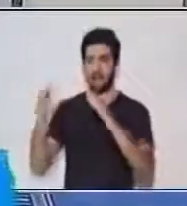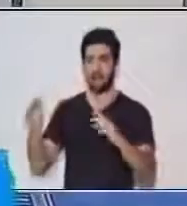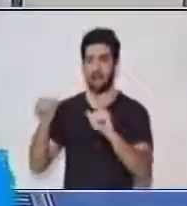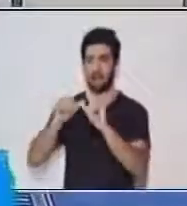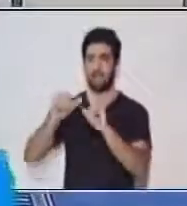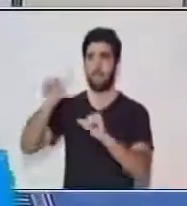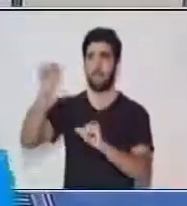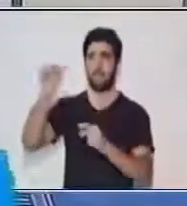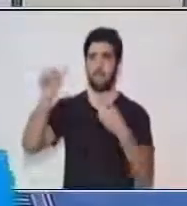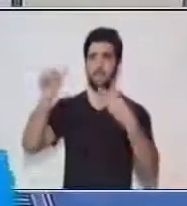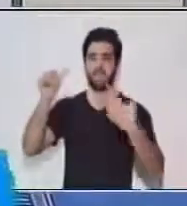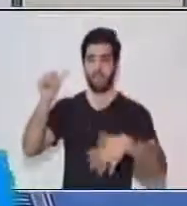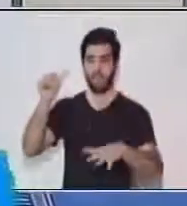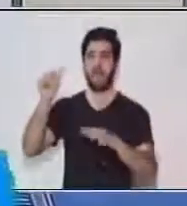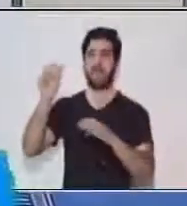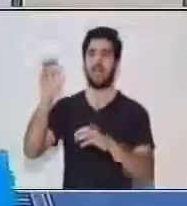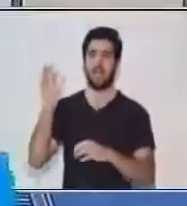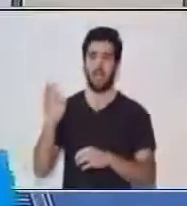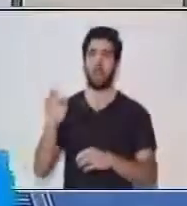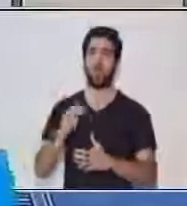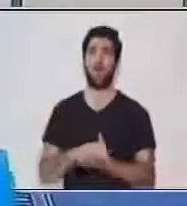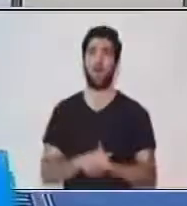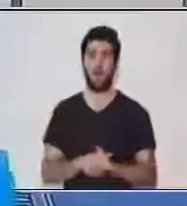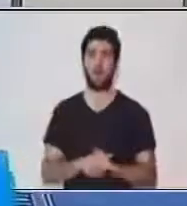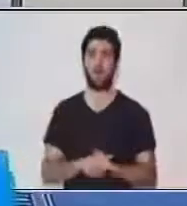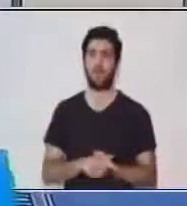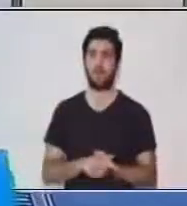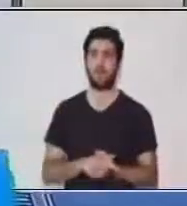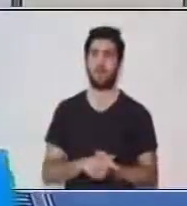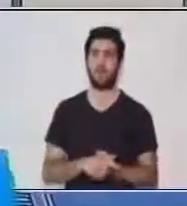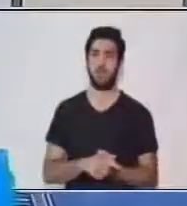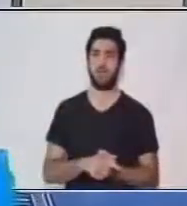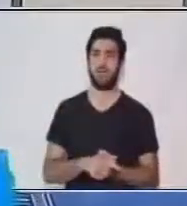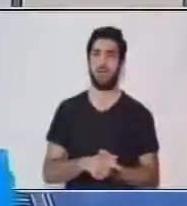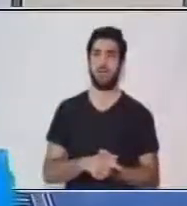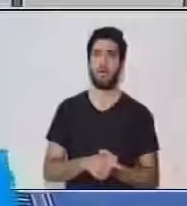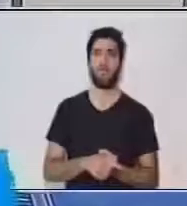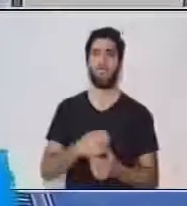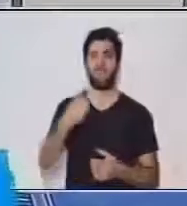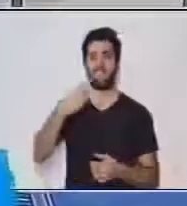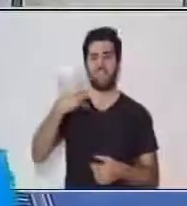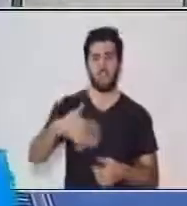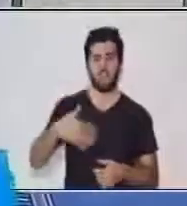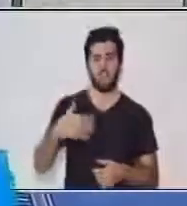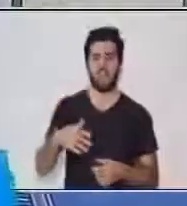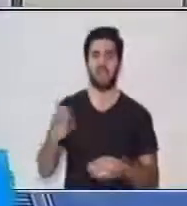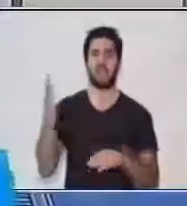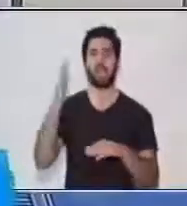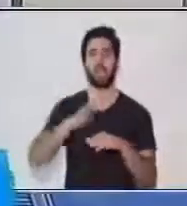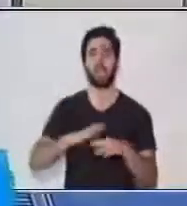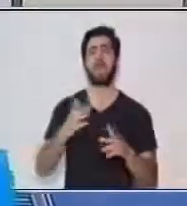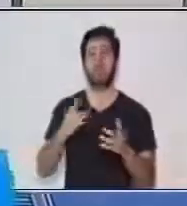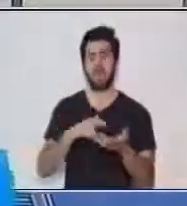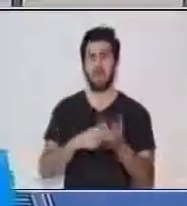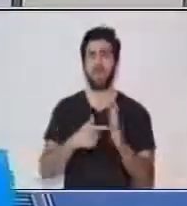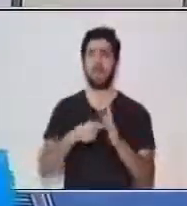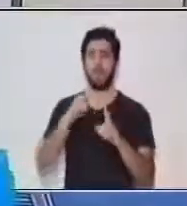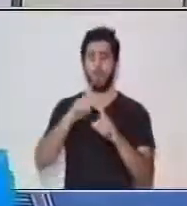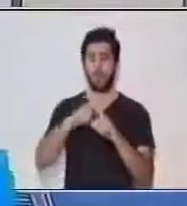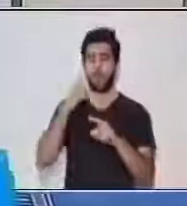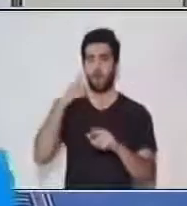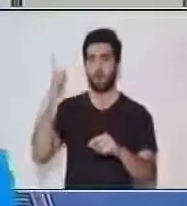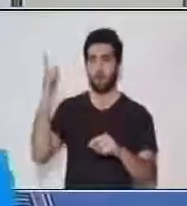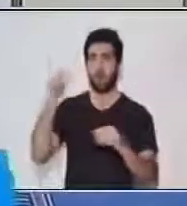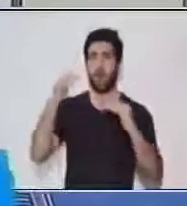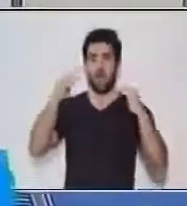0. ¿Cuándo es la velocidad máxima? Cuando estamos en el punto de equilibrio.